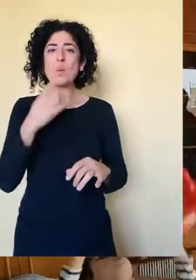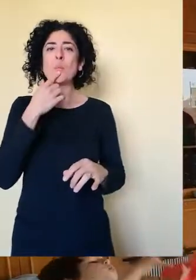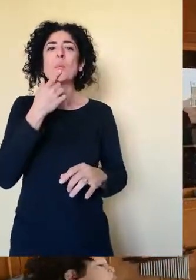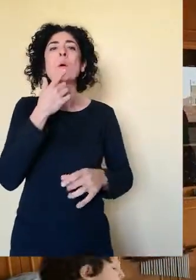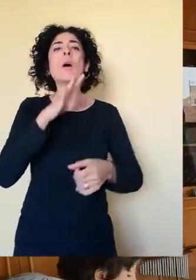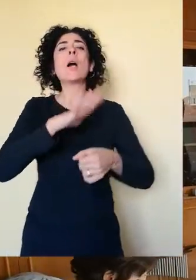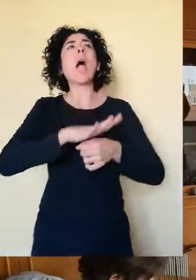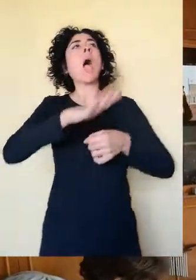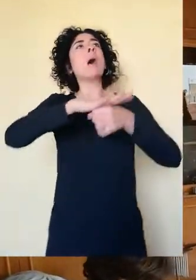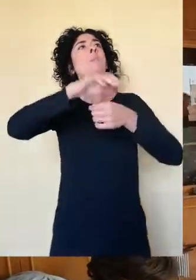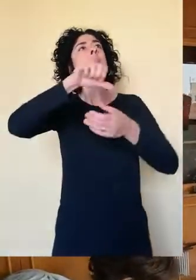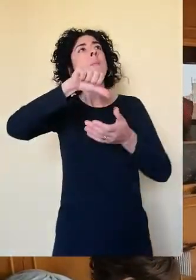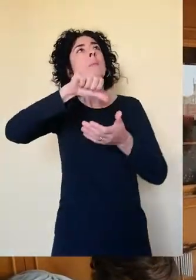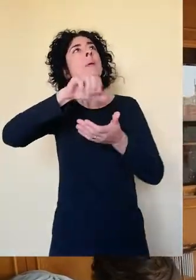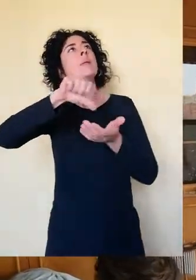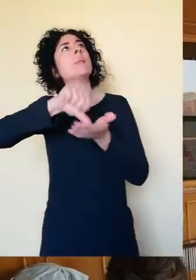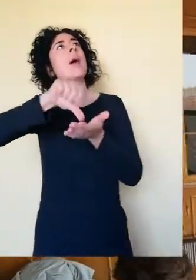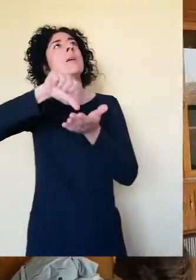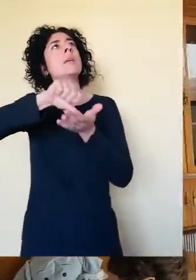¡Súper! Las olas del mar.